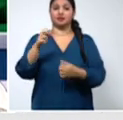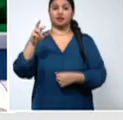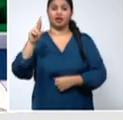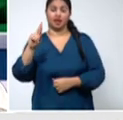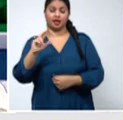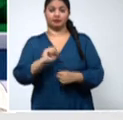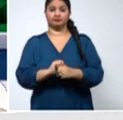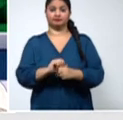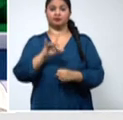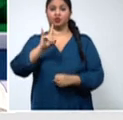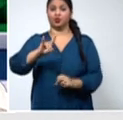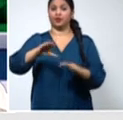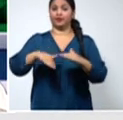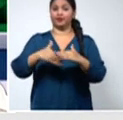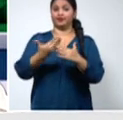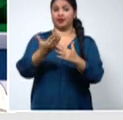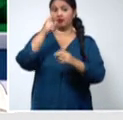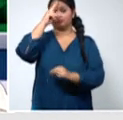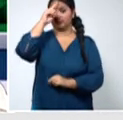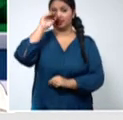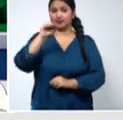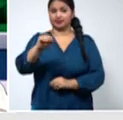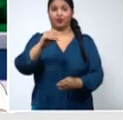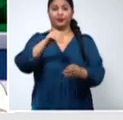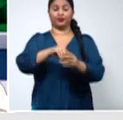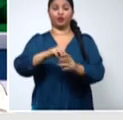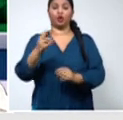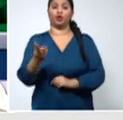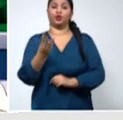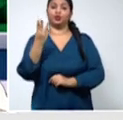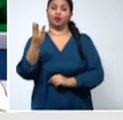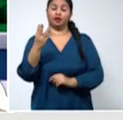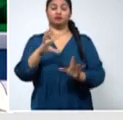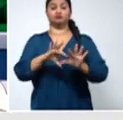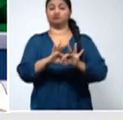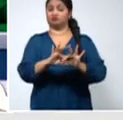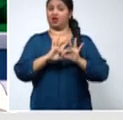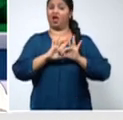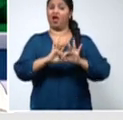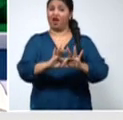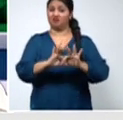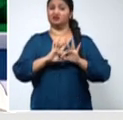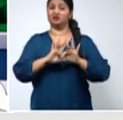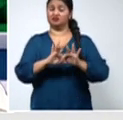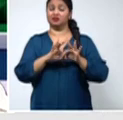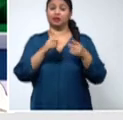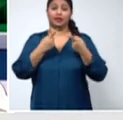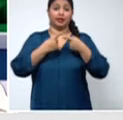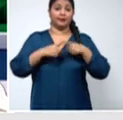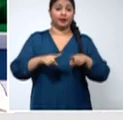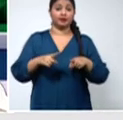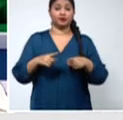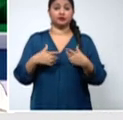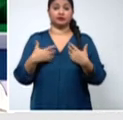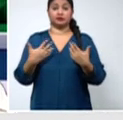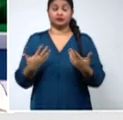días ingresado, 3 de ellos en terapia intensiva, pero lamentablemente su estado de